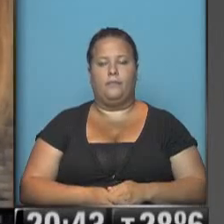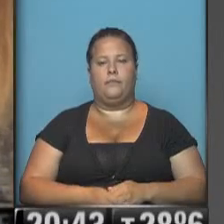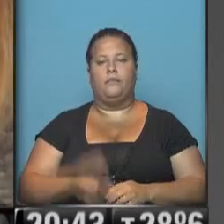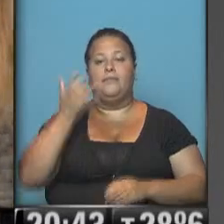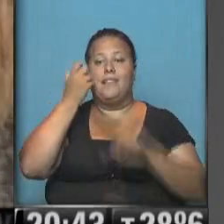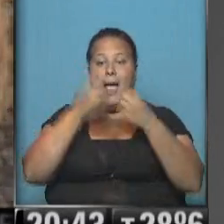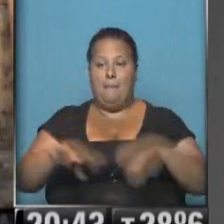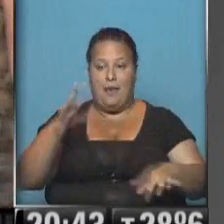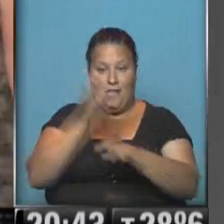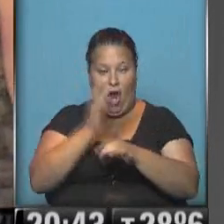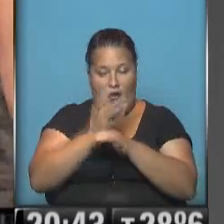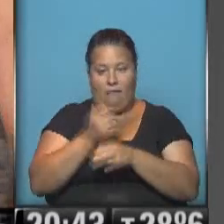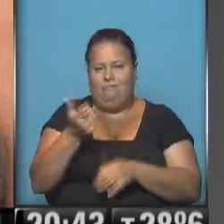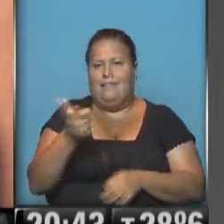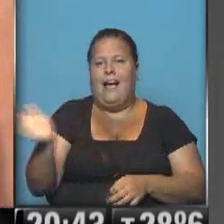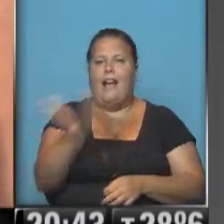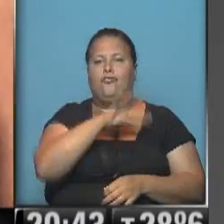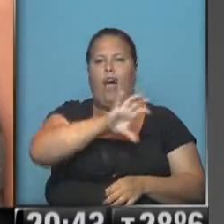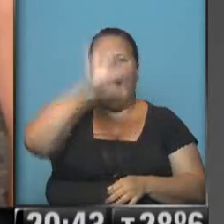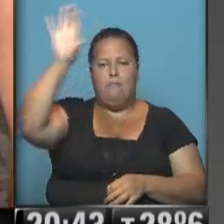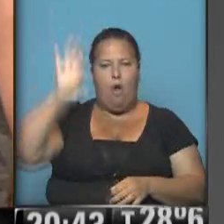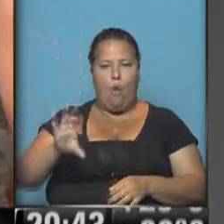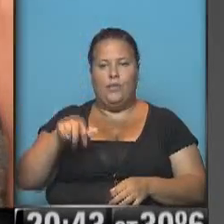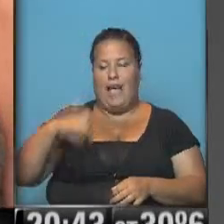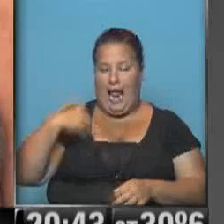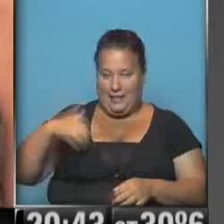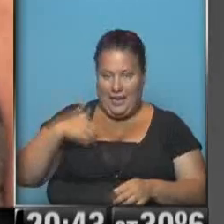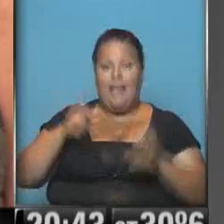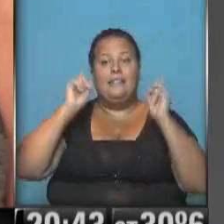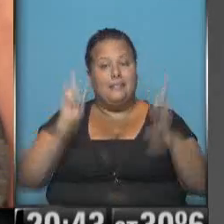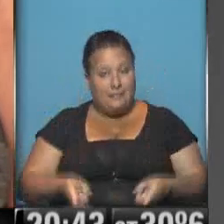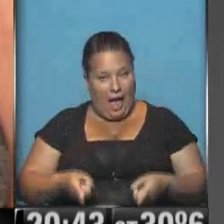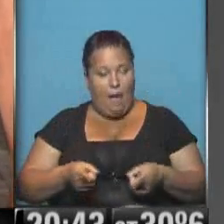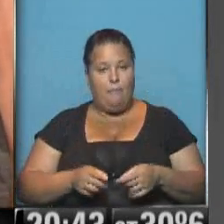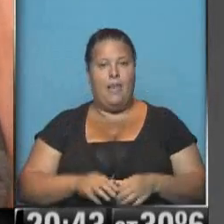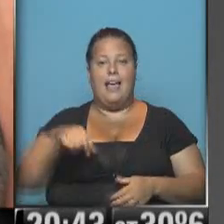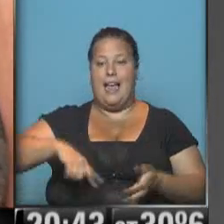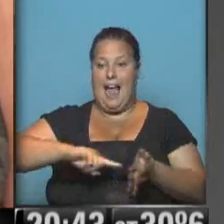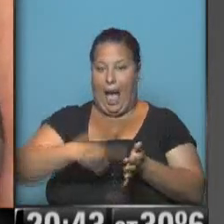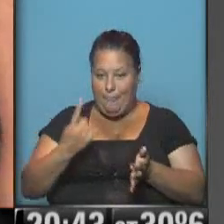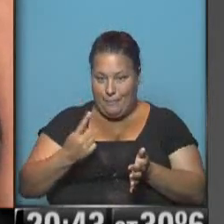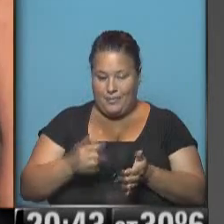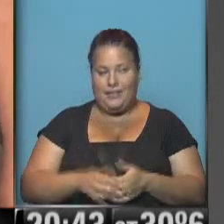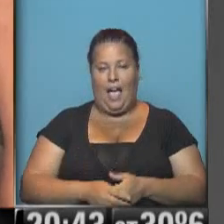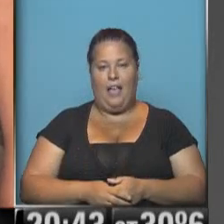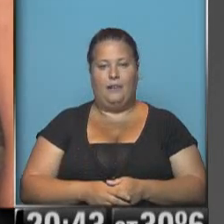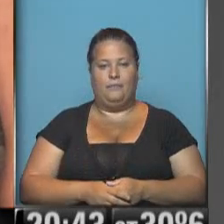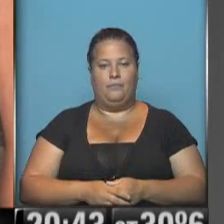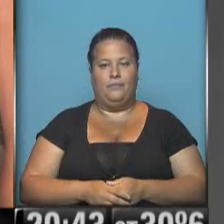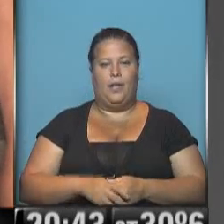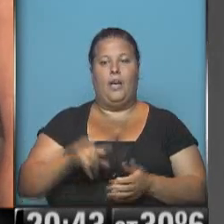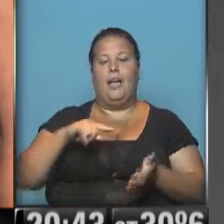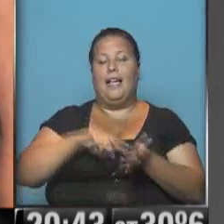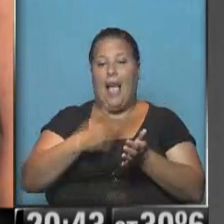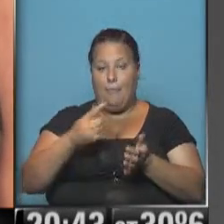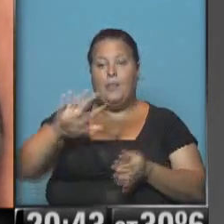Comenzaron las clases en casi todas las provincias argentinas, incluida la ciudad de Buenos Aires, la provincia de